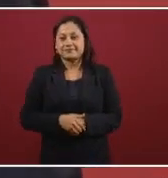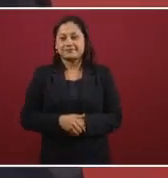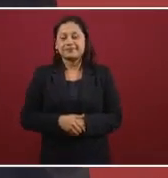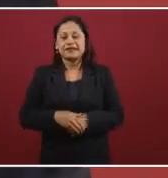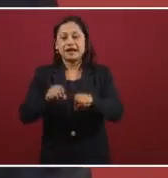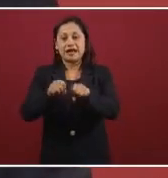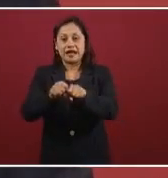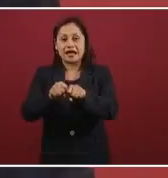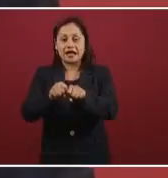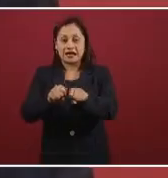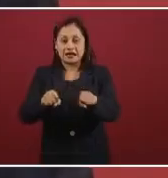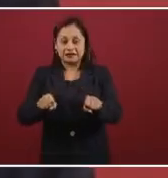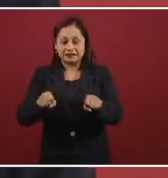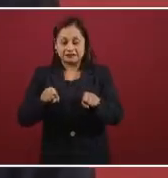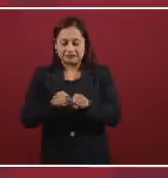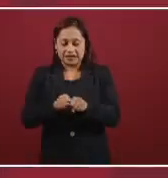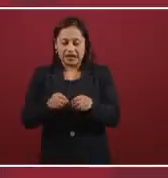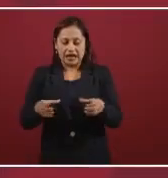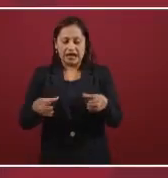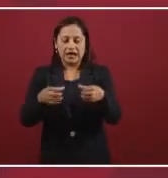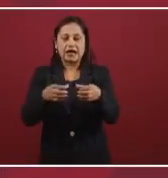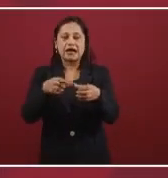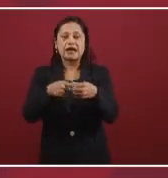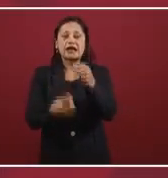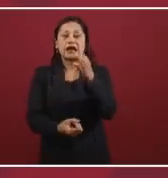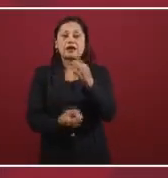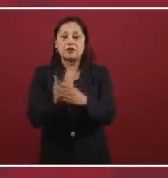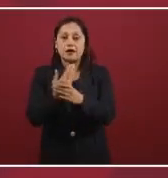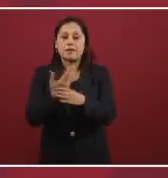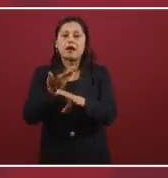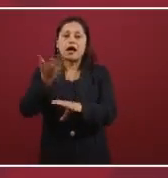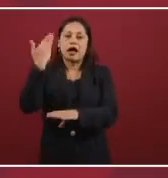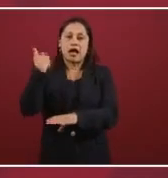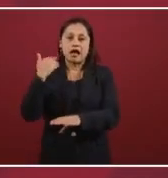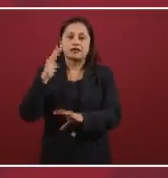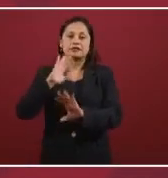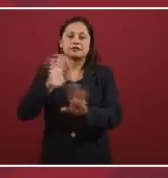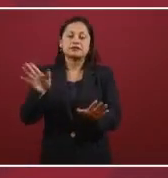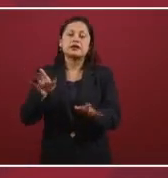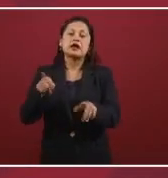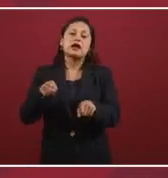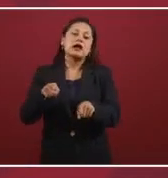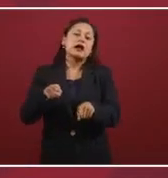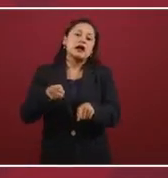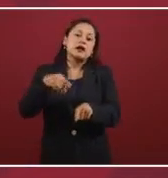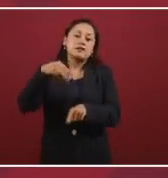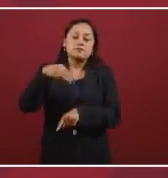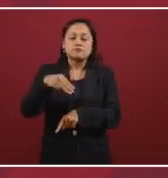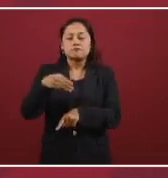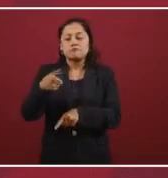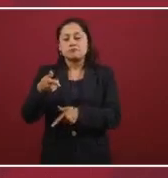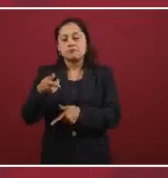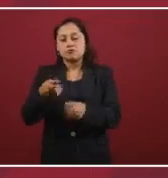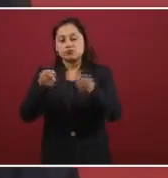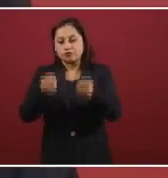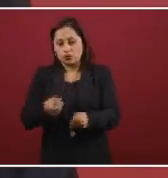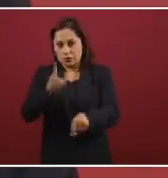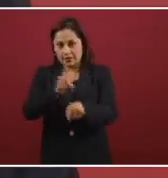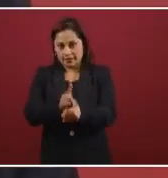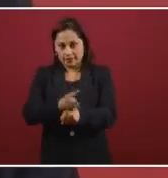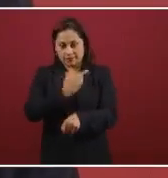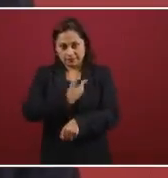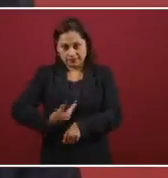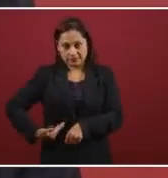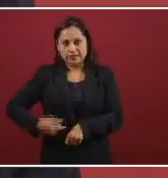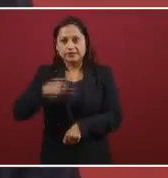ya estaba impactada, porque ahí estaba el Estado Mayor Presidencial, la sala de juntas que